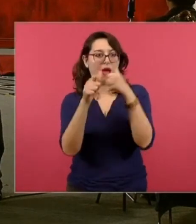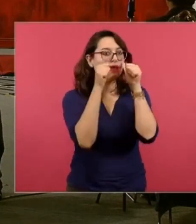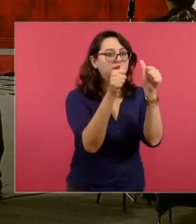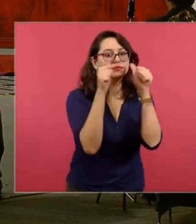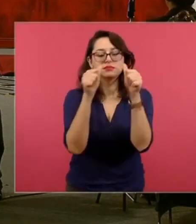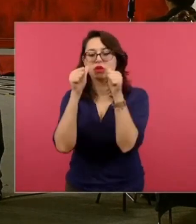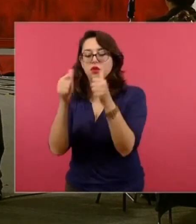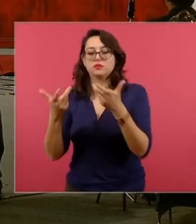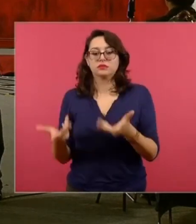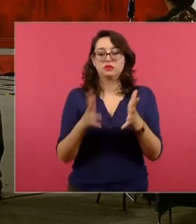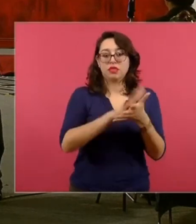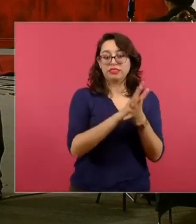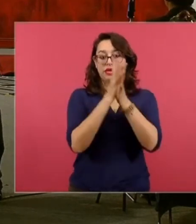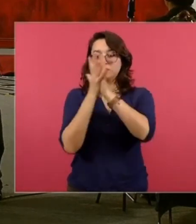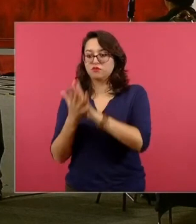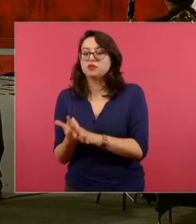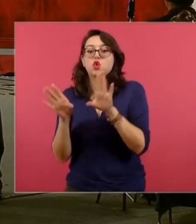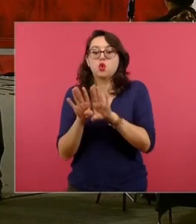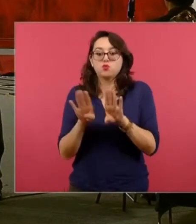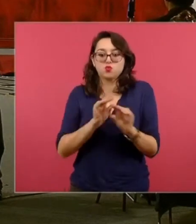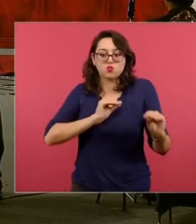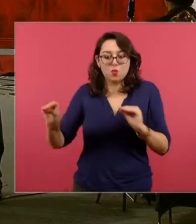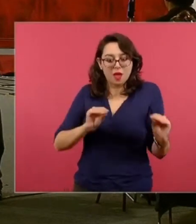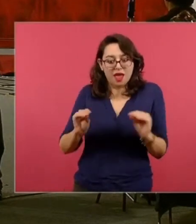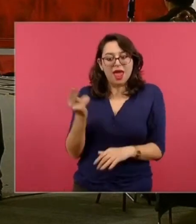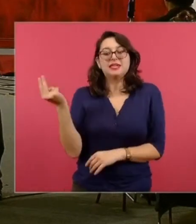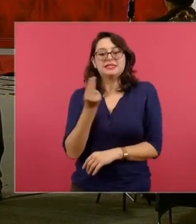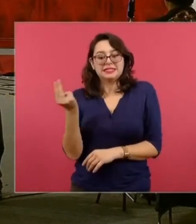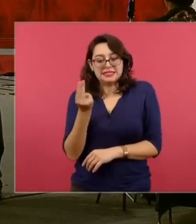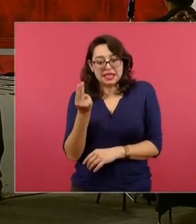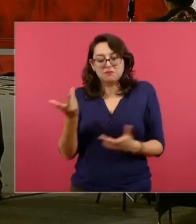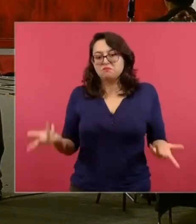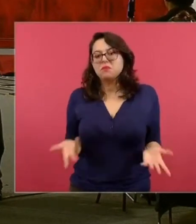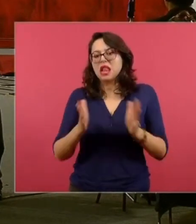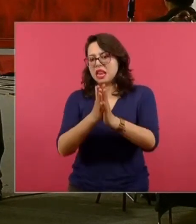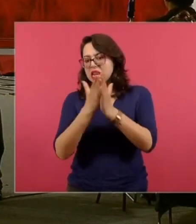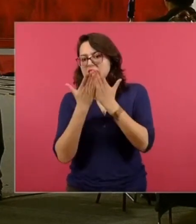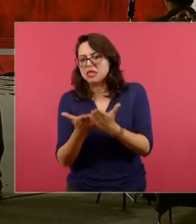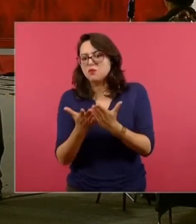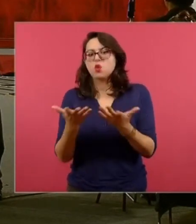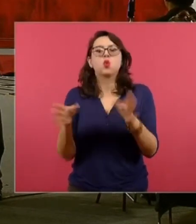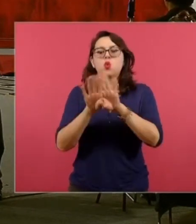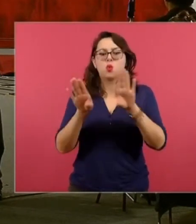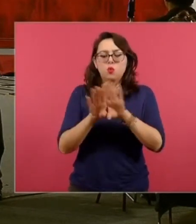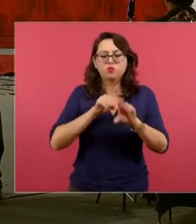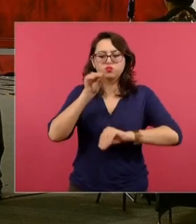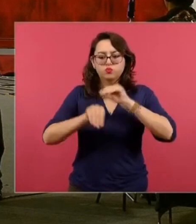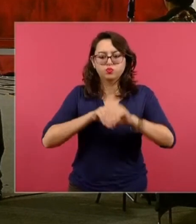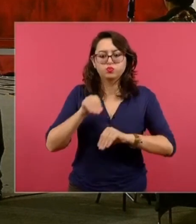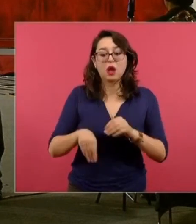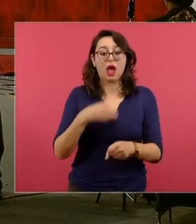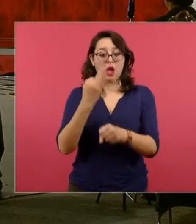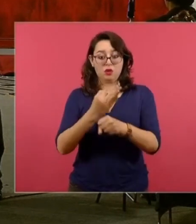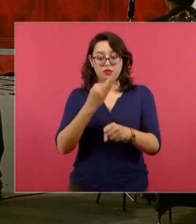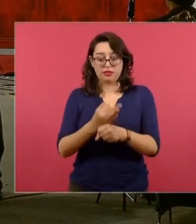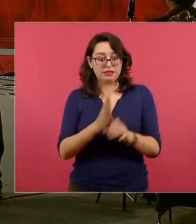lograr una transformación se requieren acciones. En el caso del proyecto del libro, ¿cuáles fueron las acciones que detonaron el que hoy tengamos aquí frente